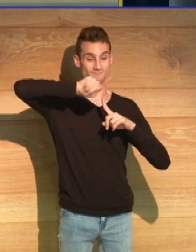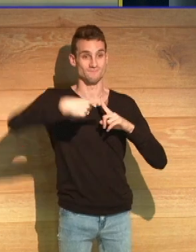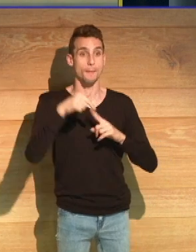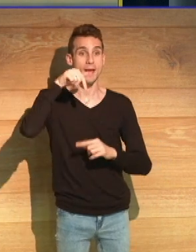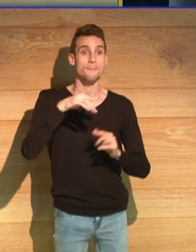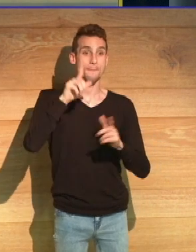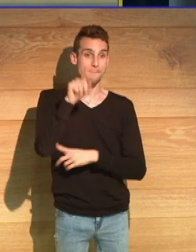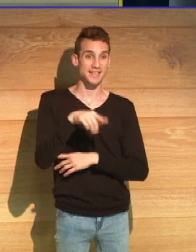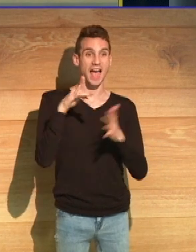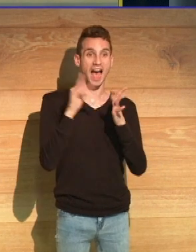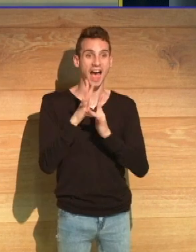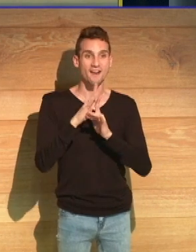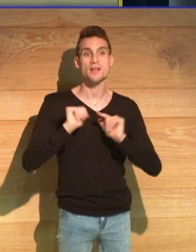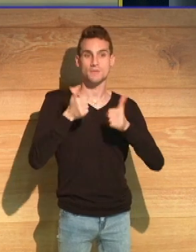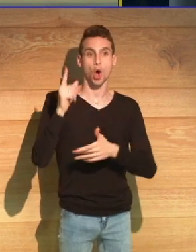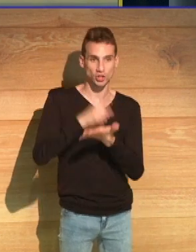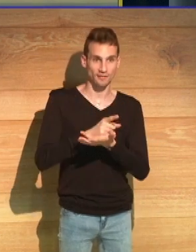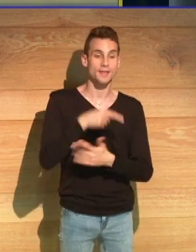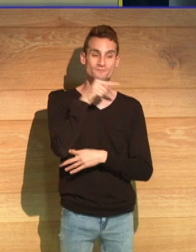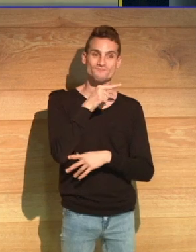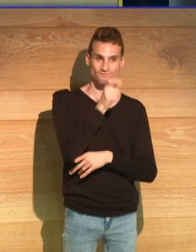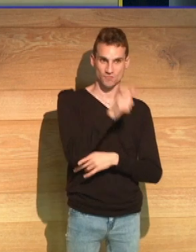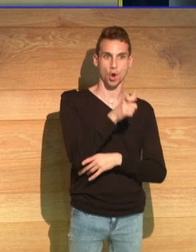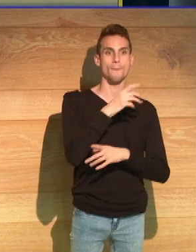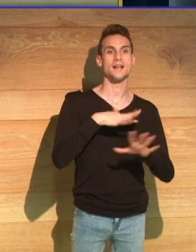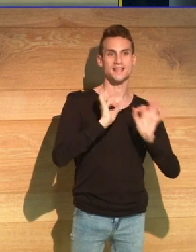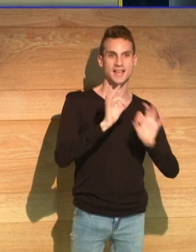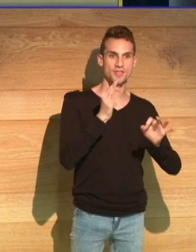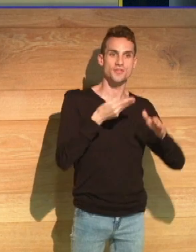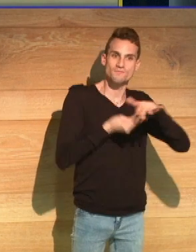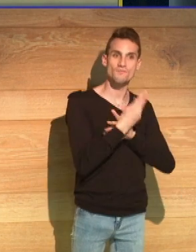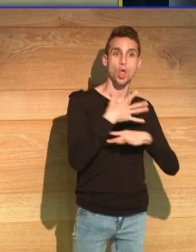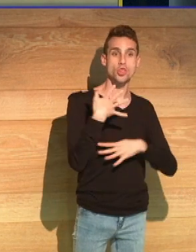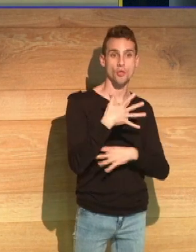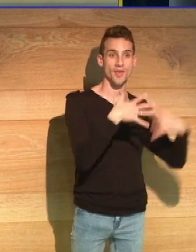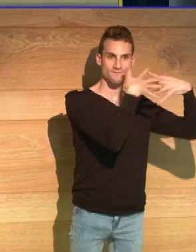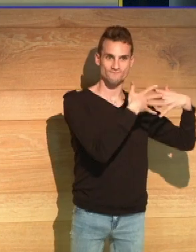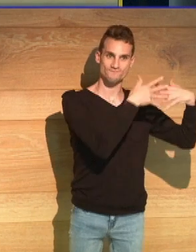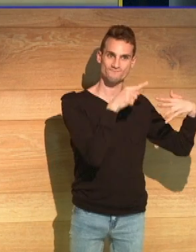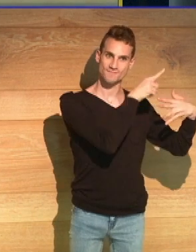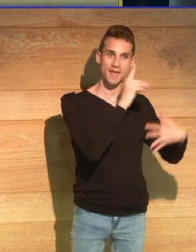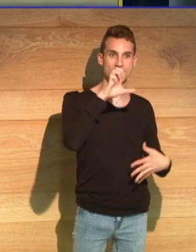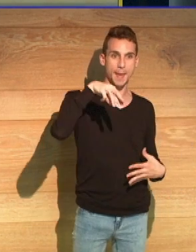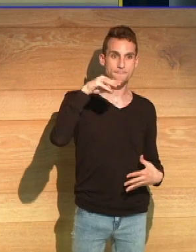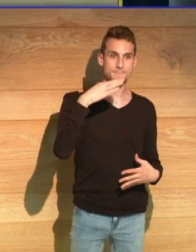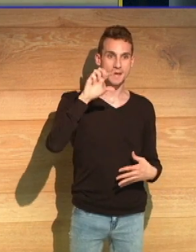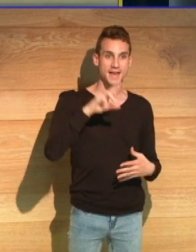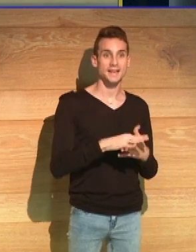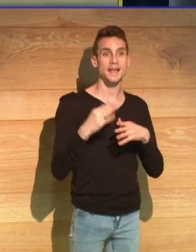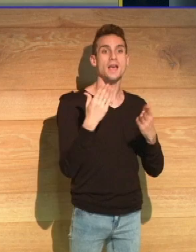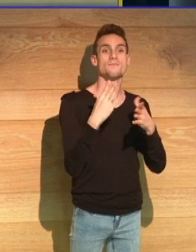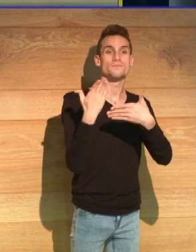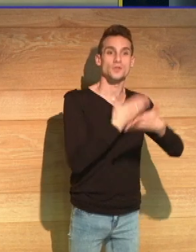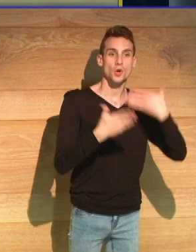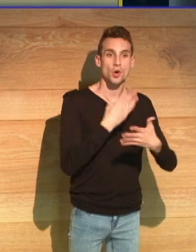abril. Tadeusz es un hombre de teatro, nacido en Denver, en Estados Unidos, que colaboró como actor con Robert